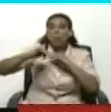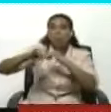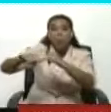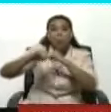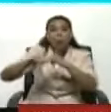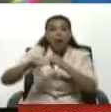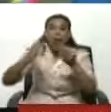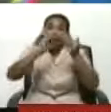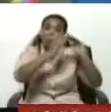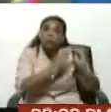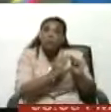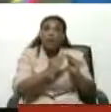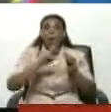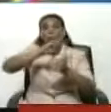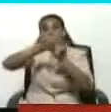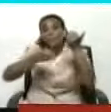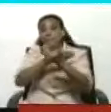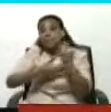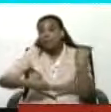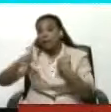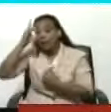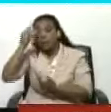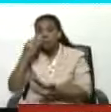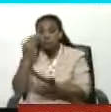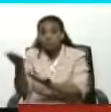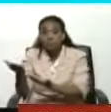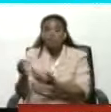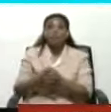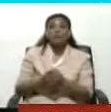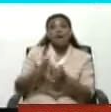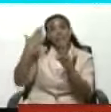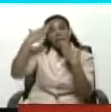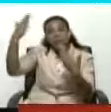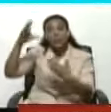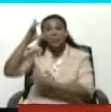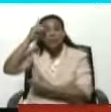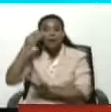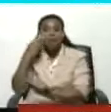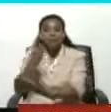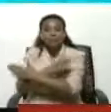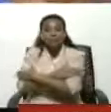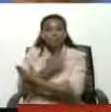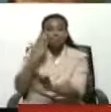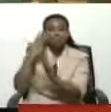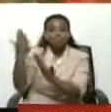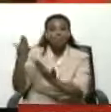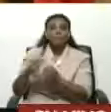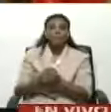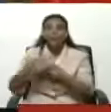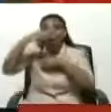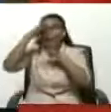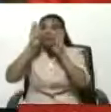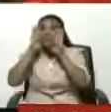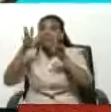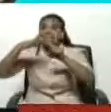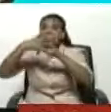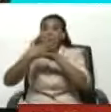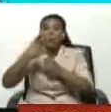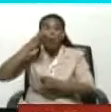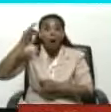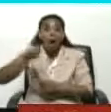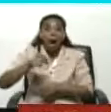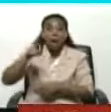ministro de la Comuna, una vicepresidenta presente aquí, mi saludo a Delcy Rodríguez, a atenderlo.